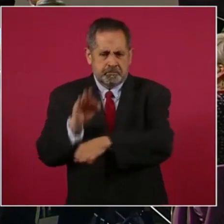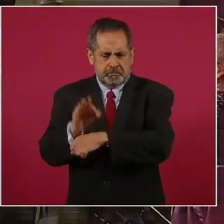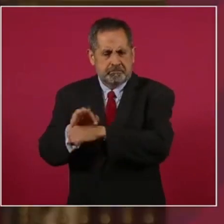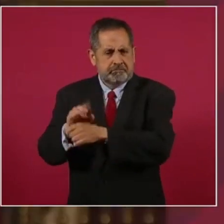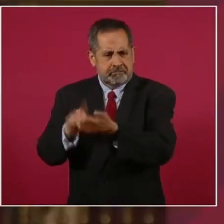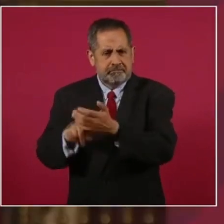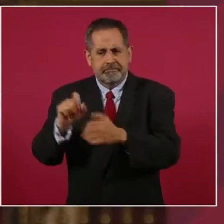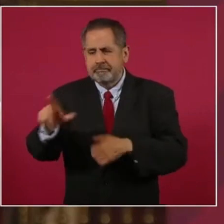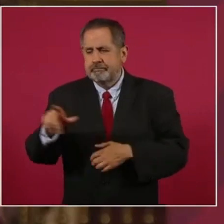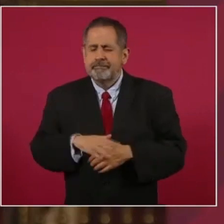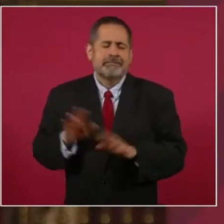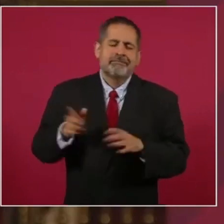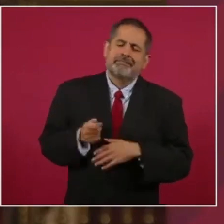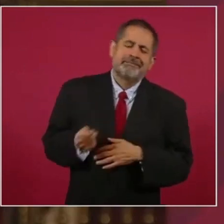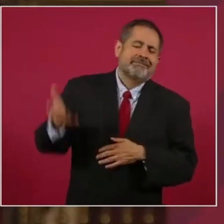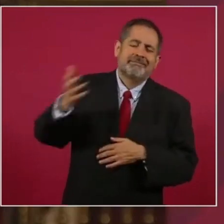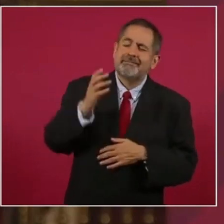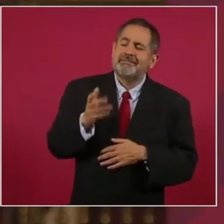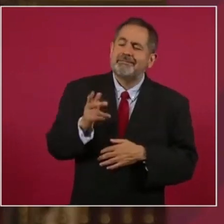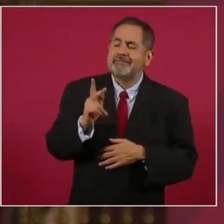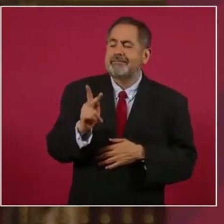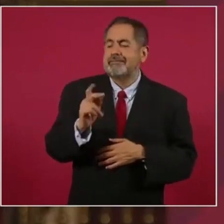como populistas,